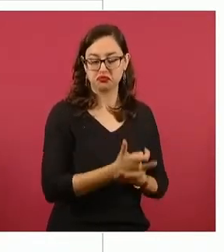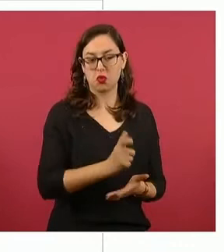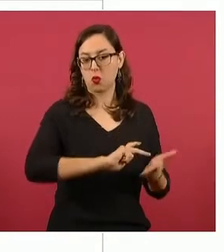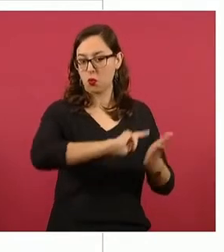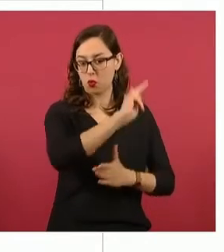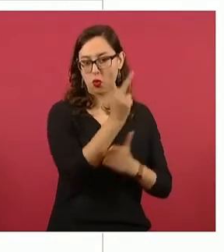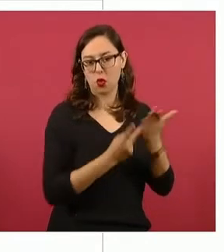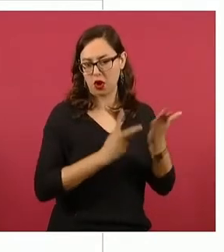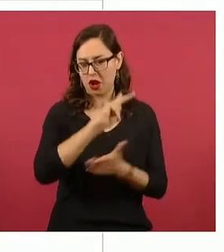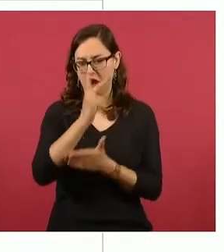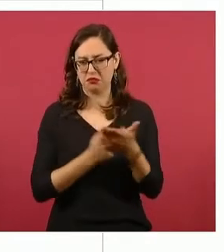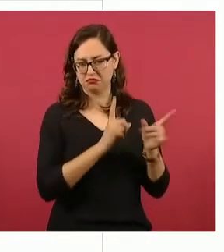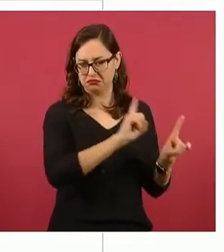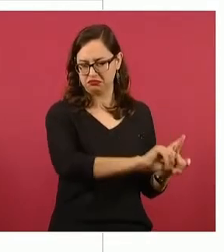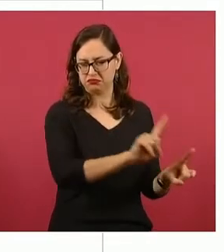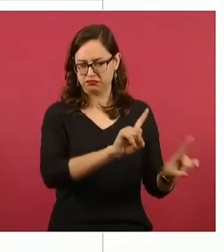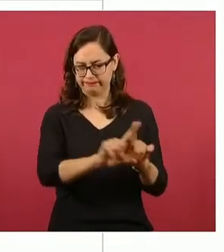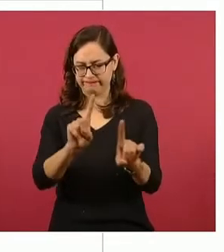así rápido.